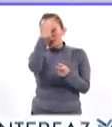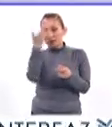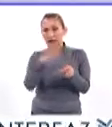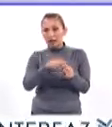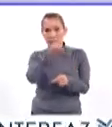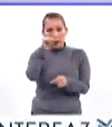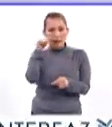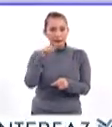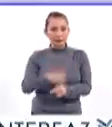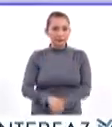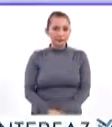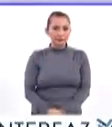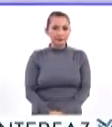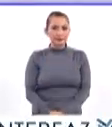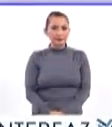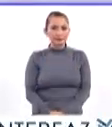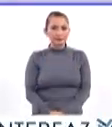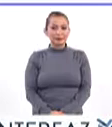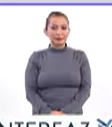Hospital Juárez de México.